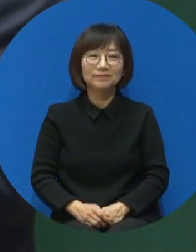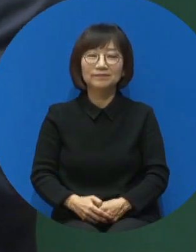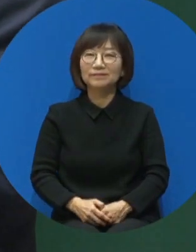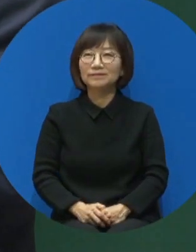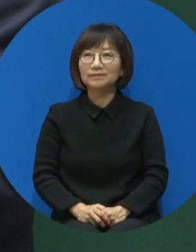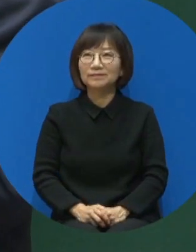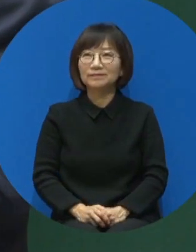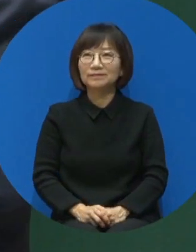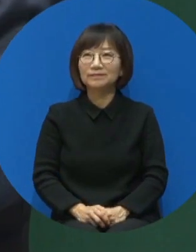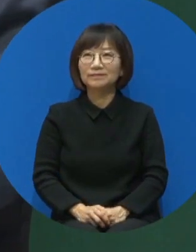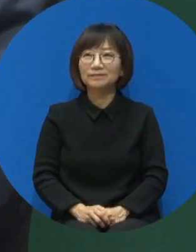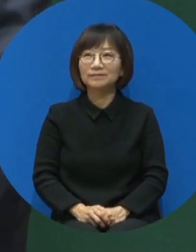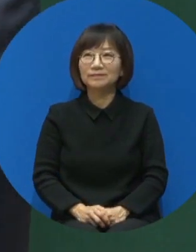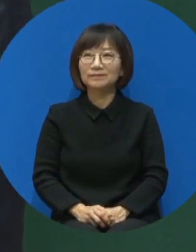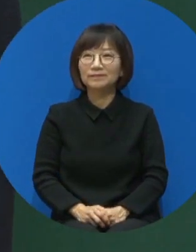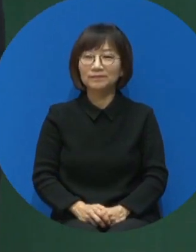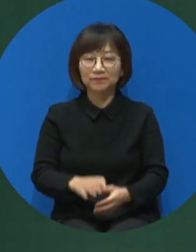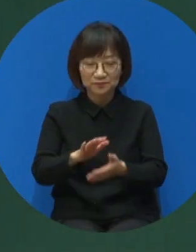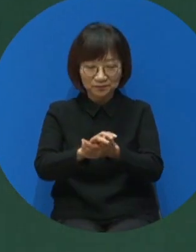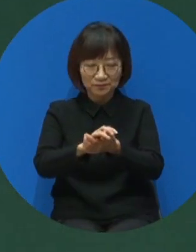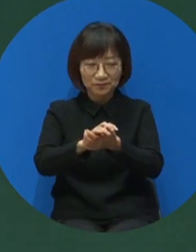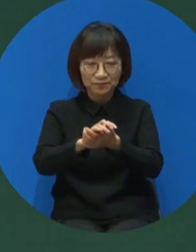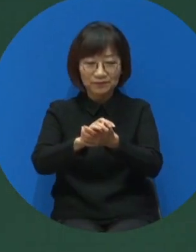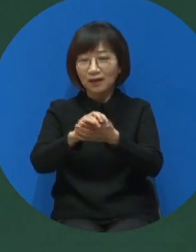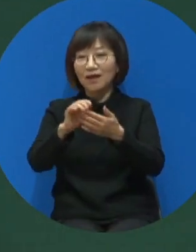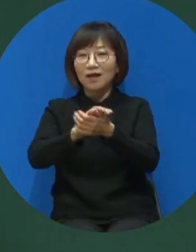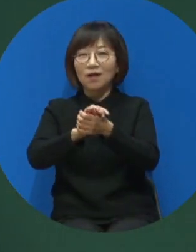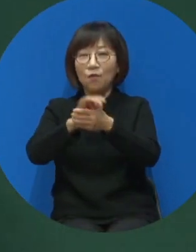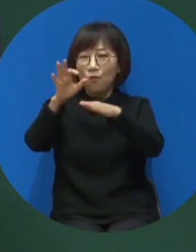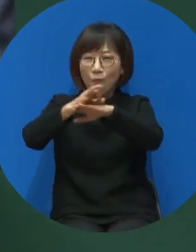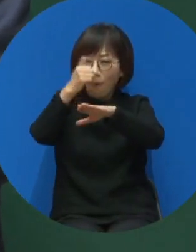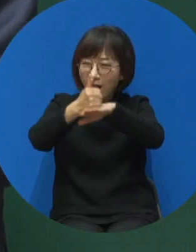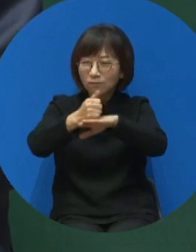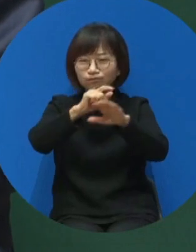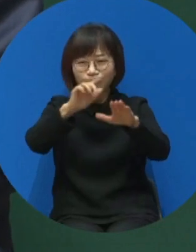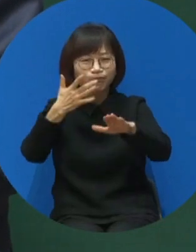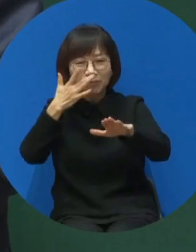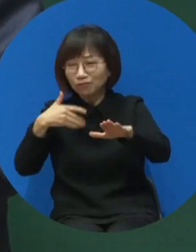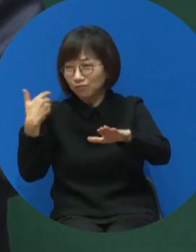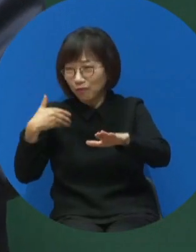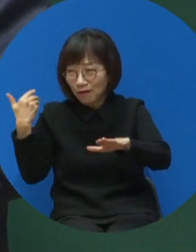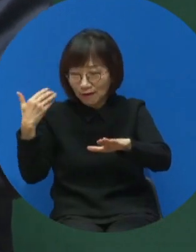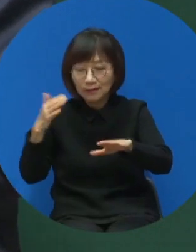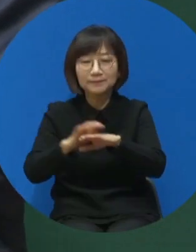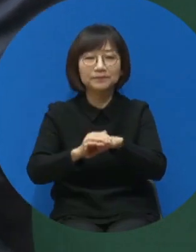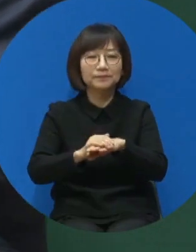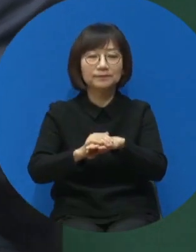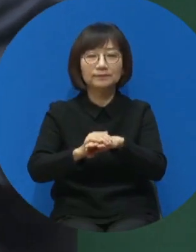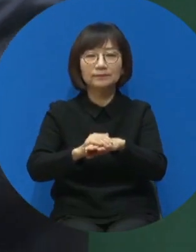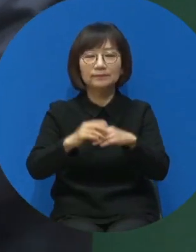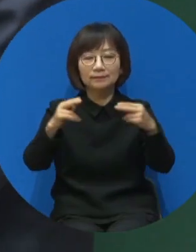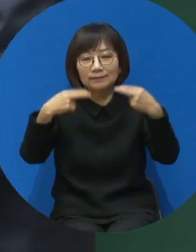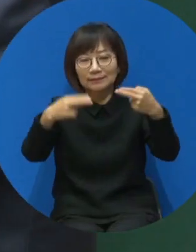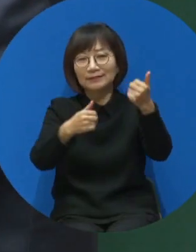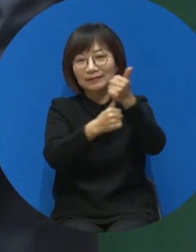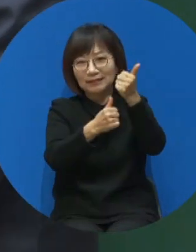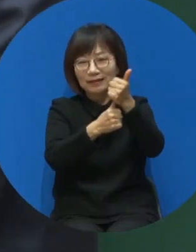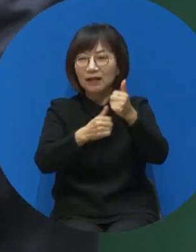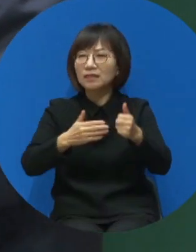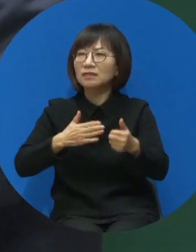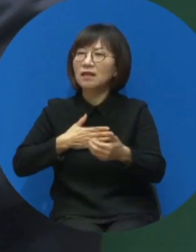dawn upshaw se pasaron cientos de reyes como descubrieron pero dijo también a doble porción de tu